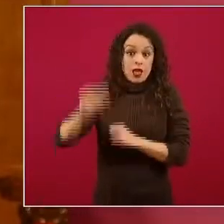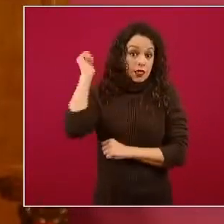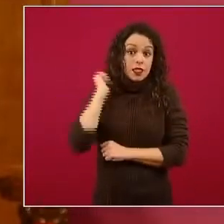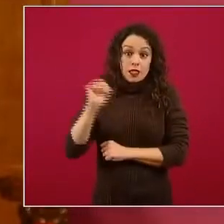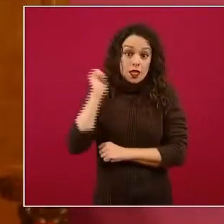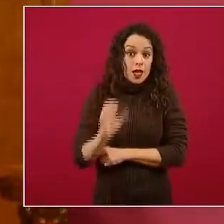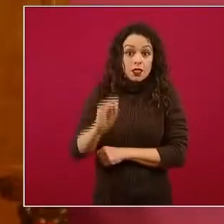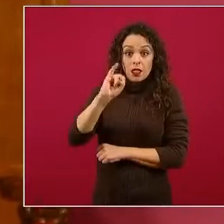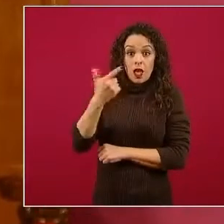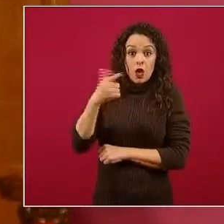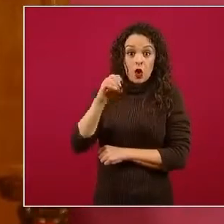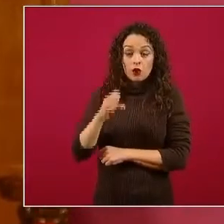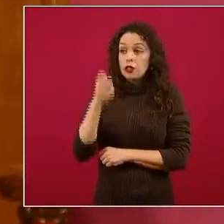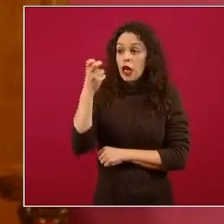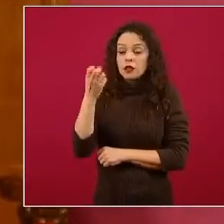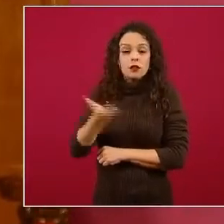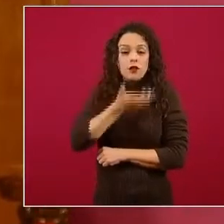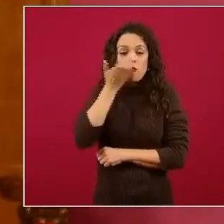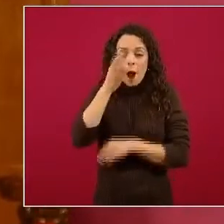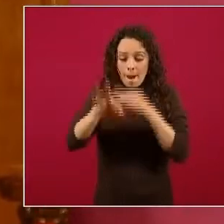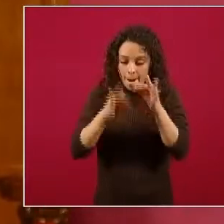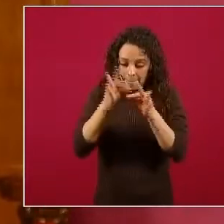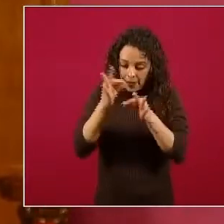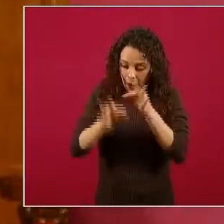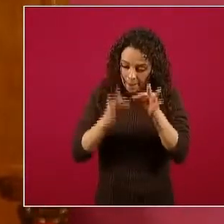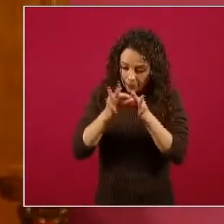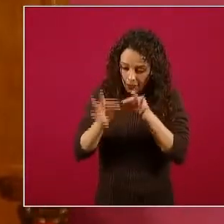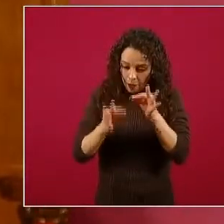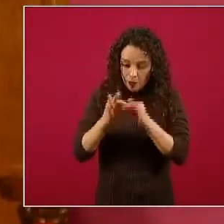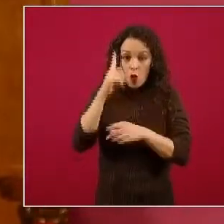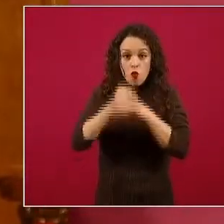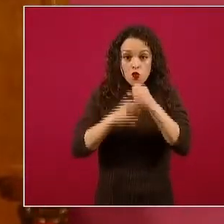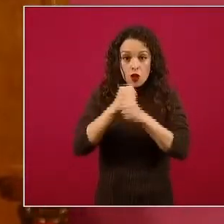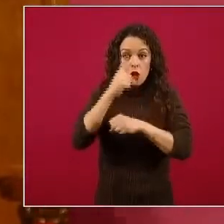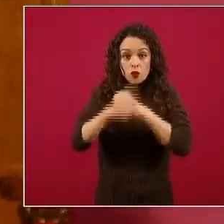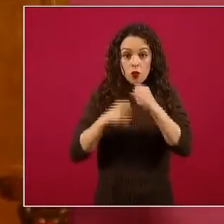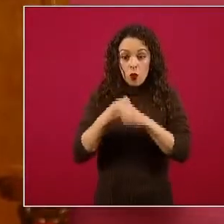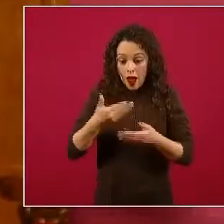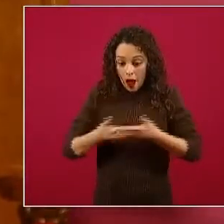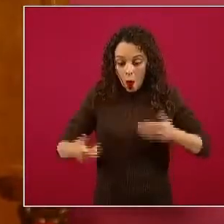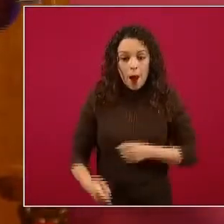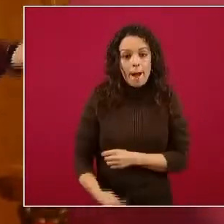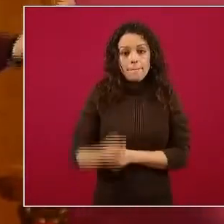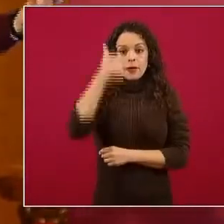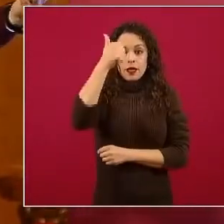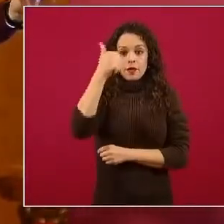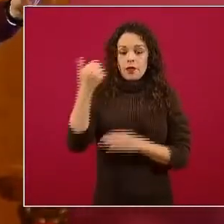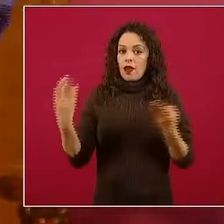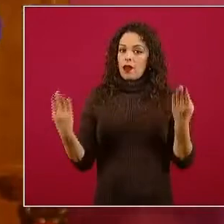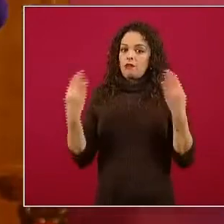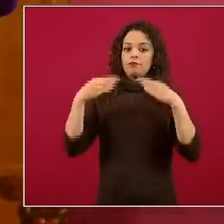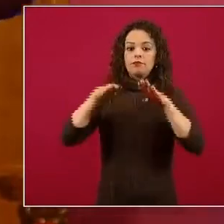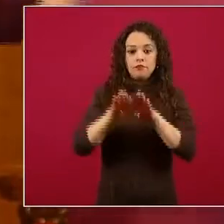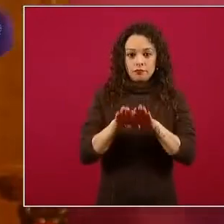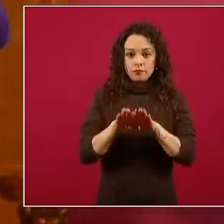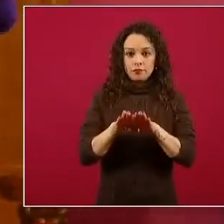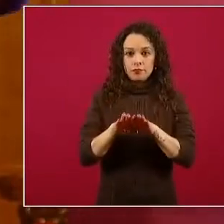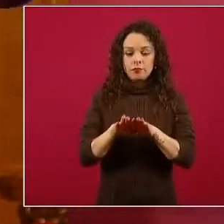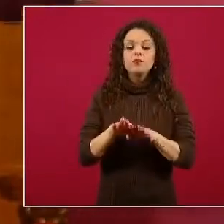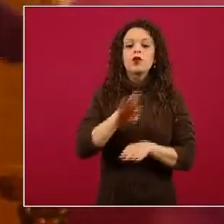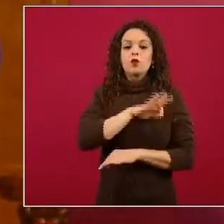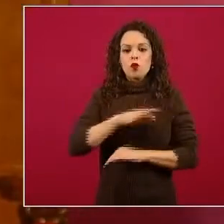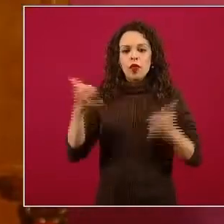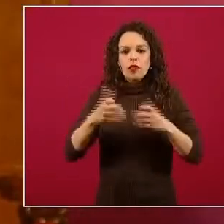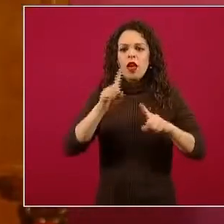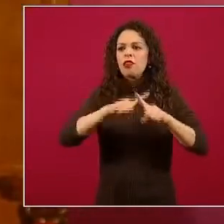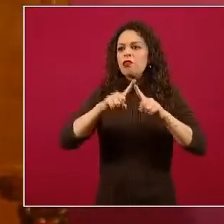había interrumpido este ritual. Por primera vez se suspende y se usa en otras modalidades, por televisión,